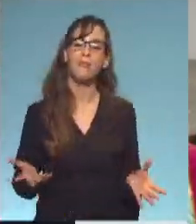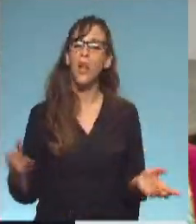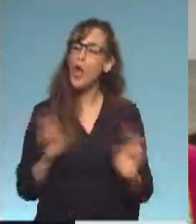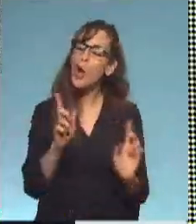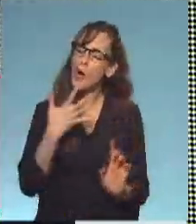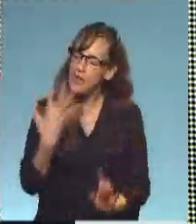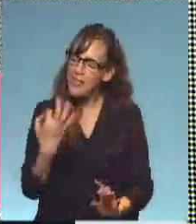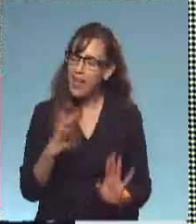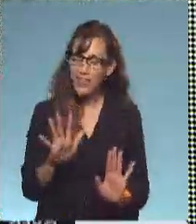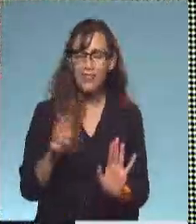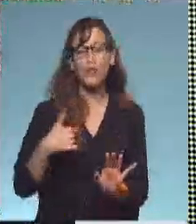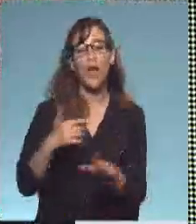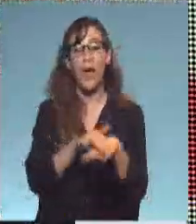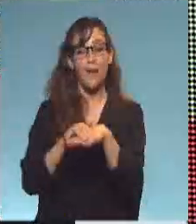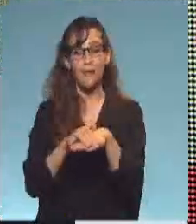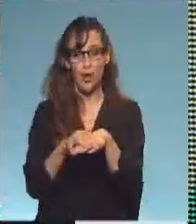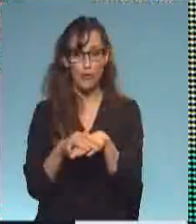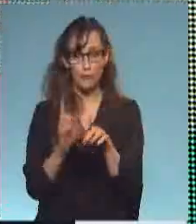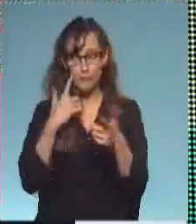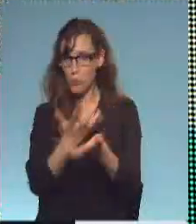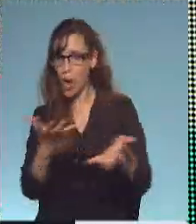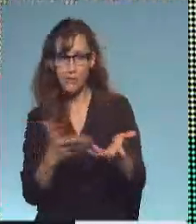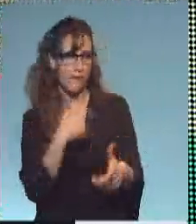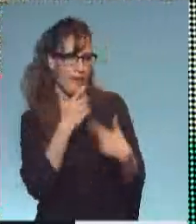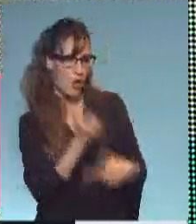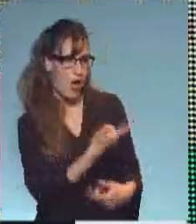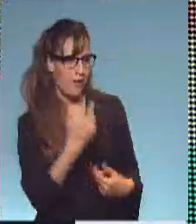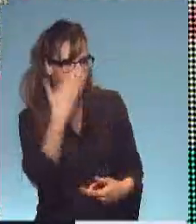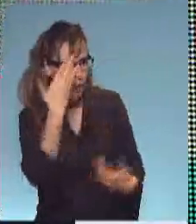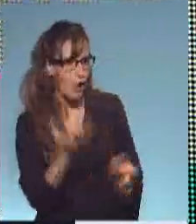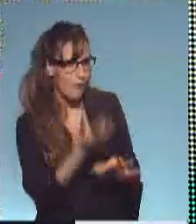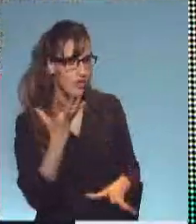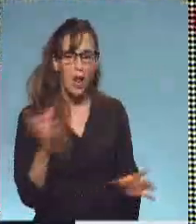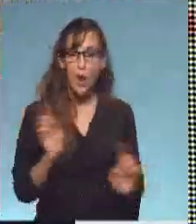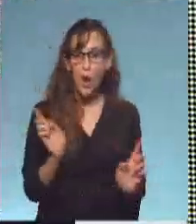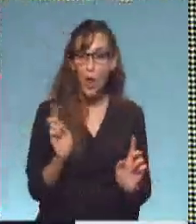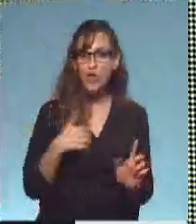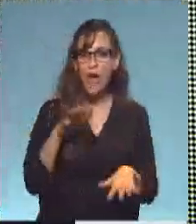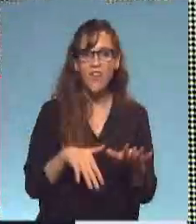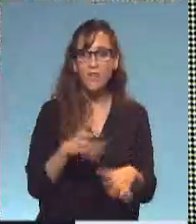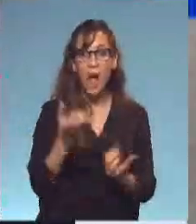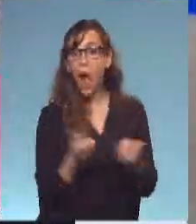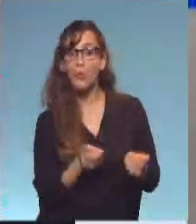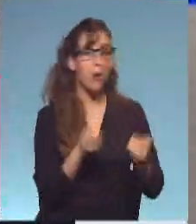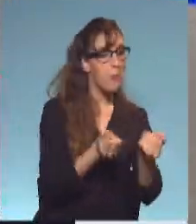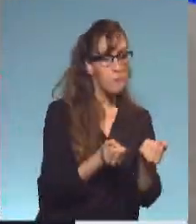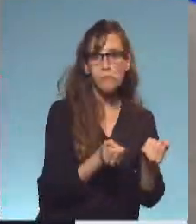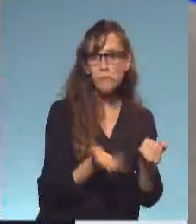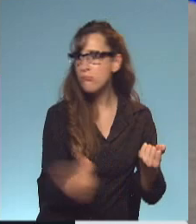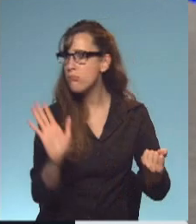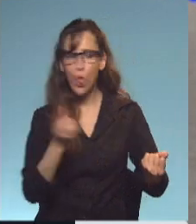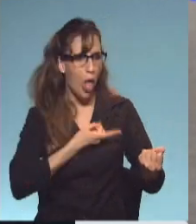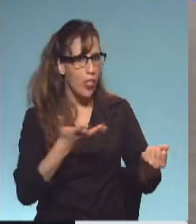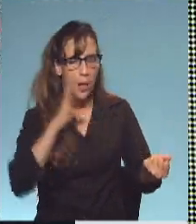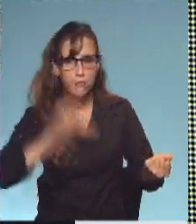pero de verdad, yo de hecho muchas veces mis amigos se ríen porque hago estas demostraciones y después salgo de donde estoy y no me acuerdo dónde dejé el auto, por ejemplo. Porque justamente es